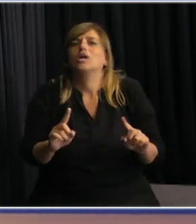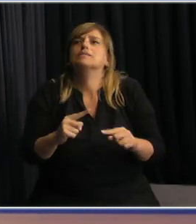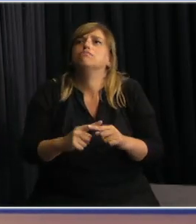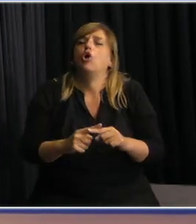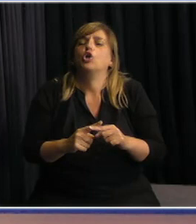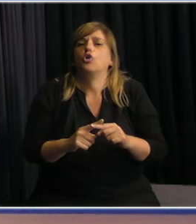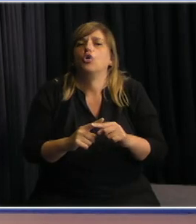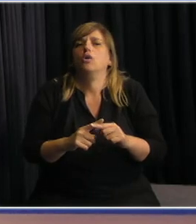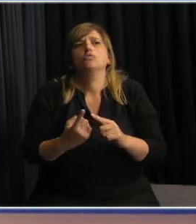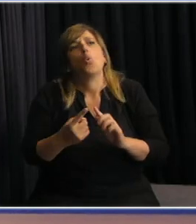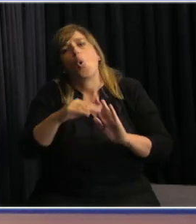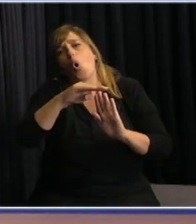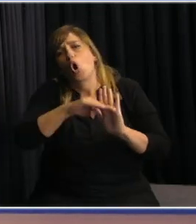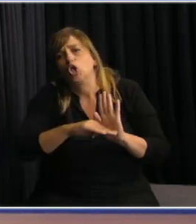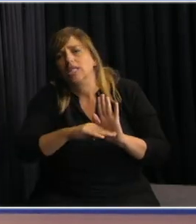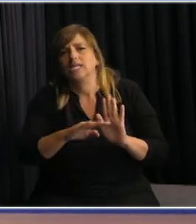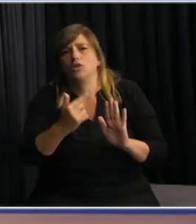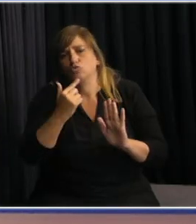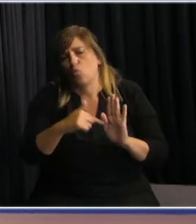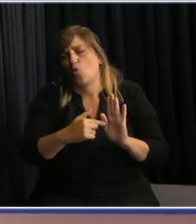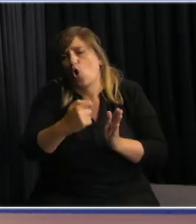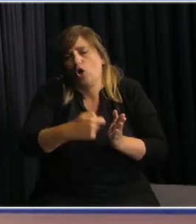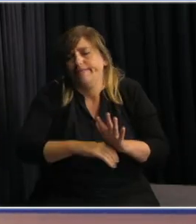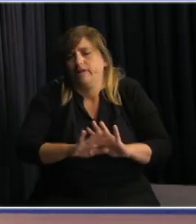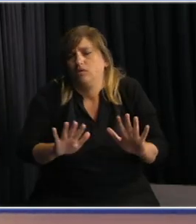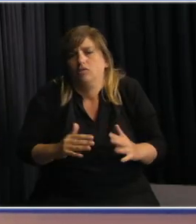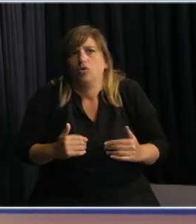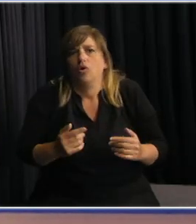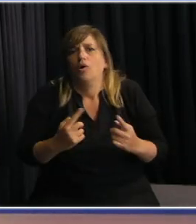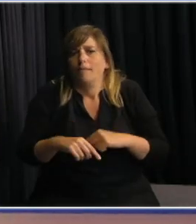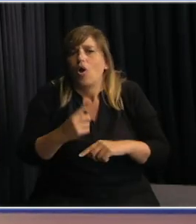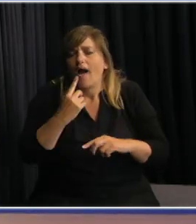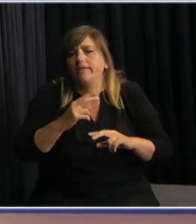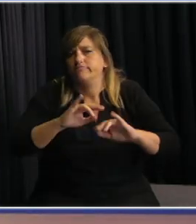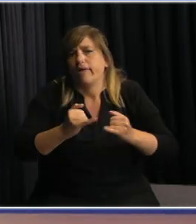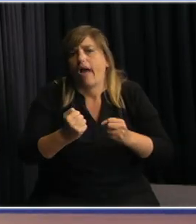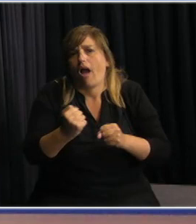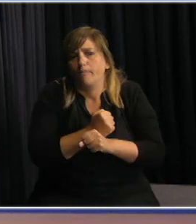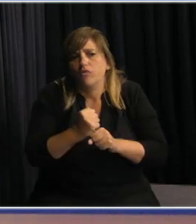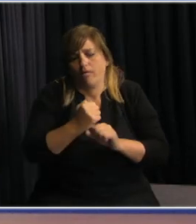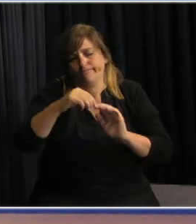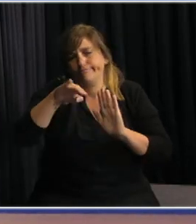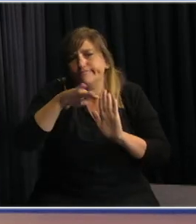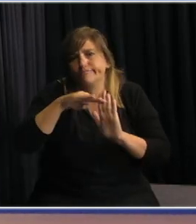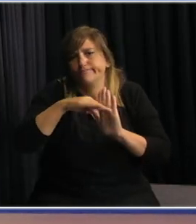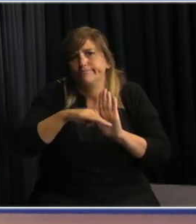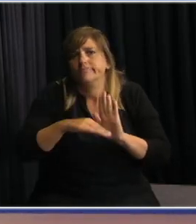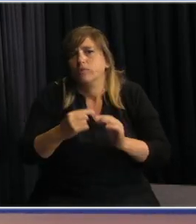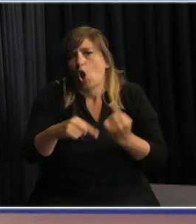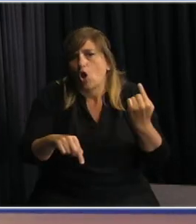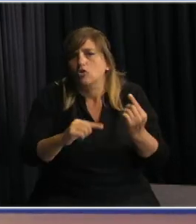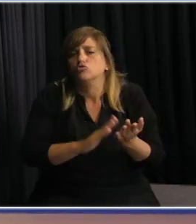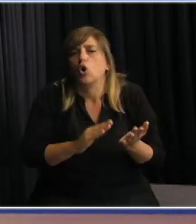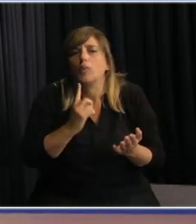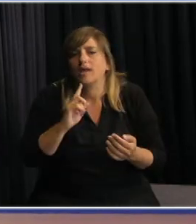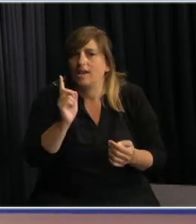contenido del mismo, tiene cláusulas que hacen a la